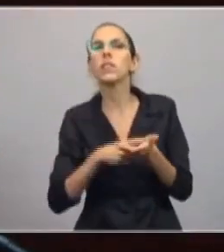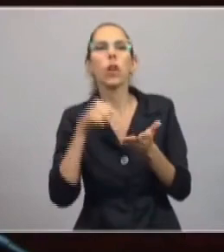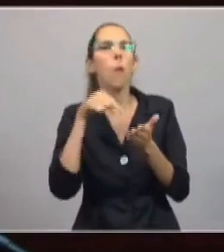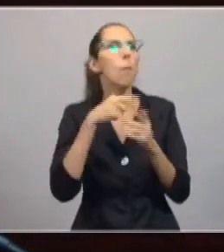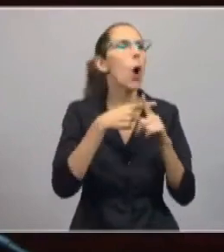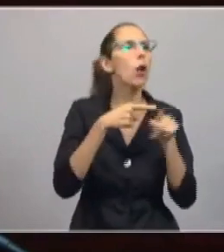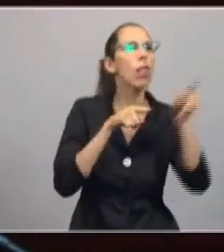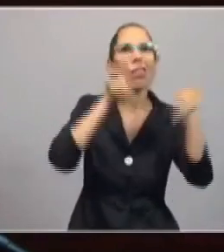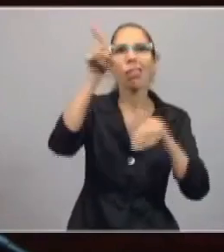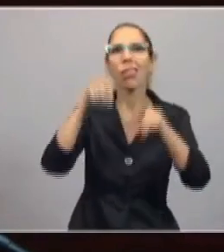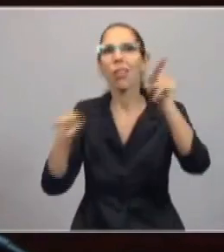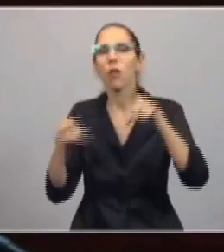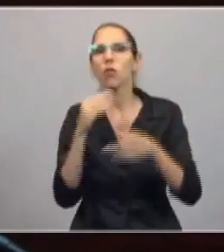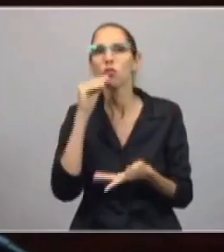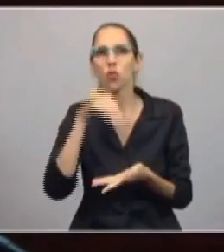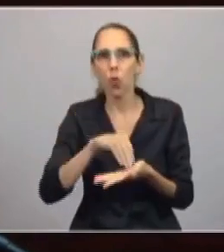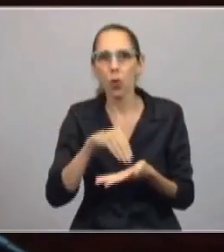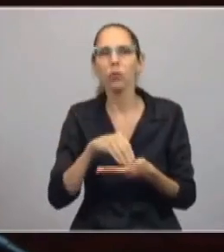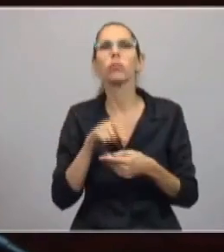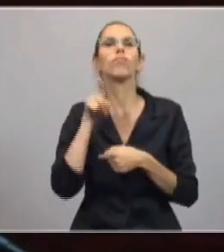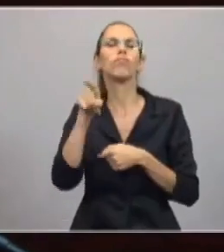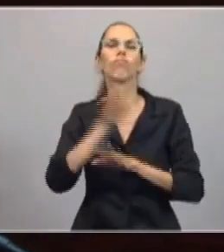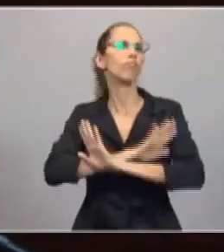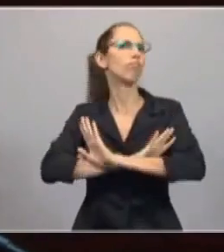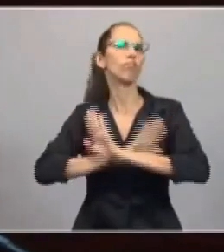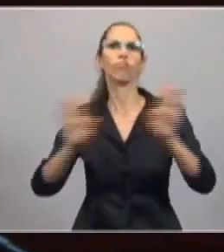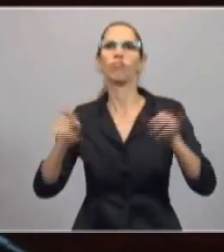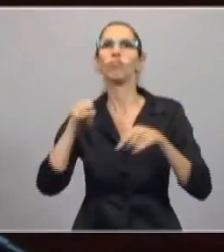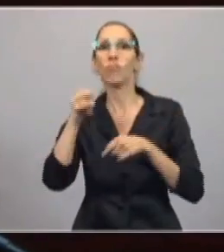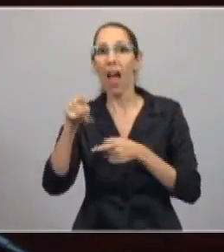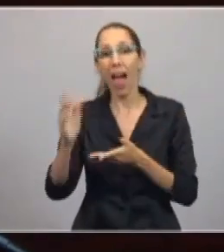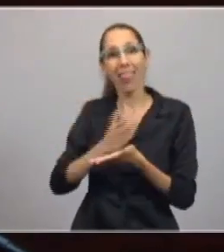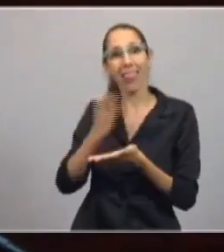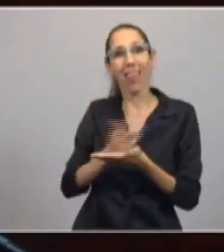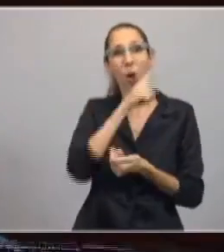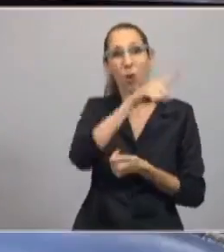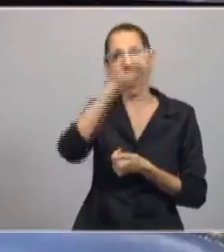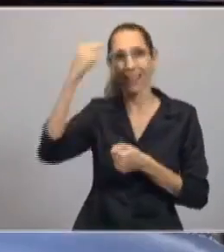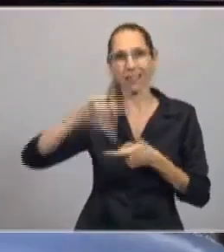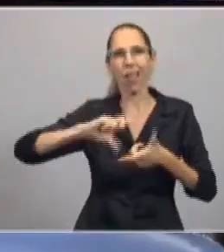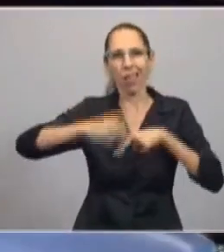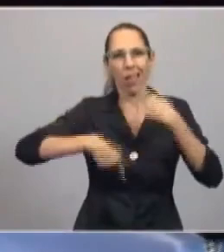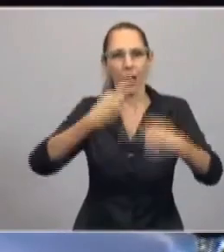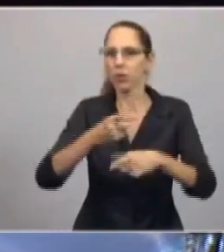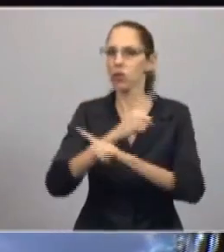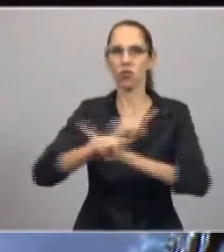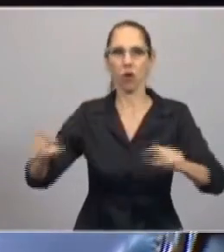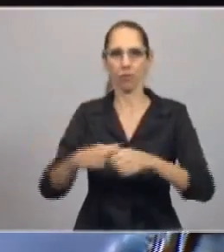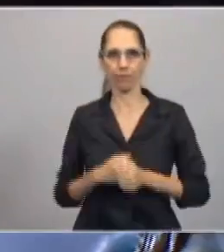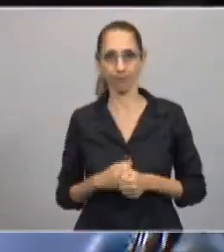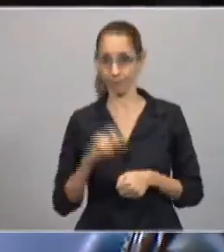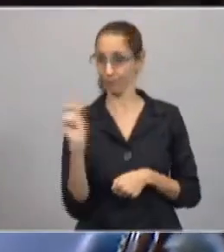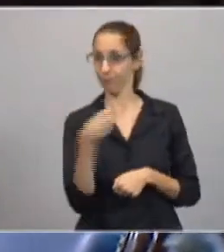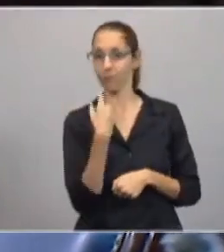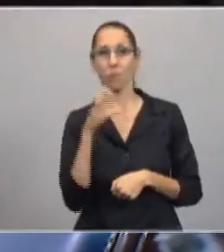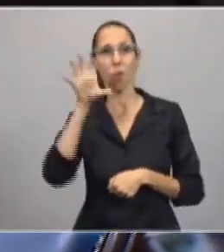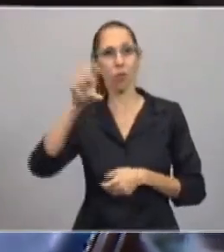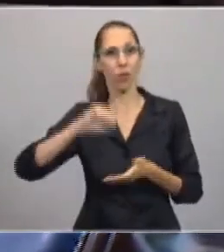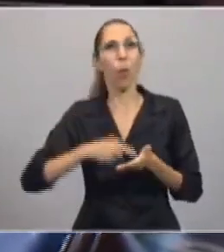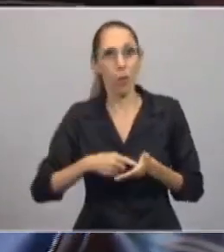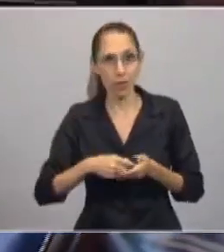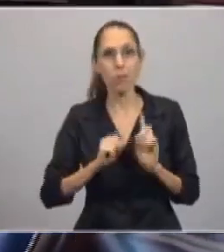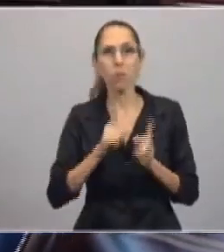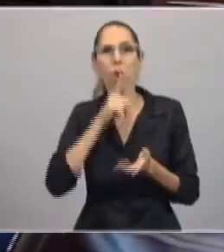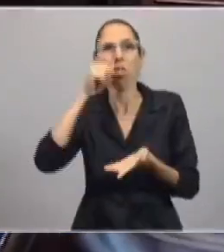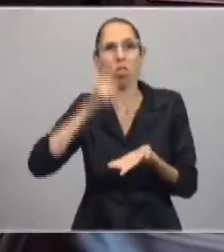Chubut decidió no refinanciarle su deuda con Nación. Y a nuestra provincia de Buenos Aires, por decreto, le quitó